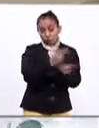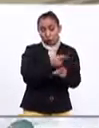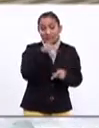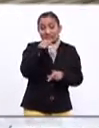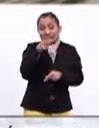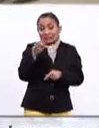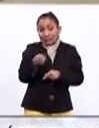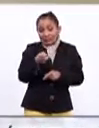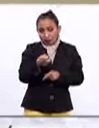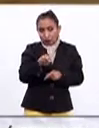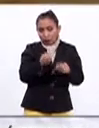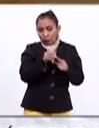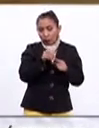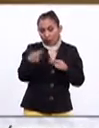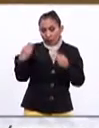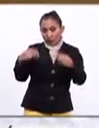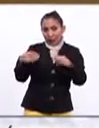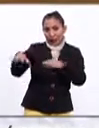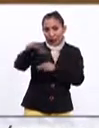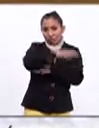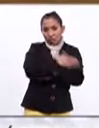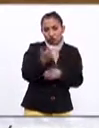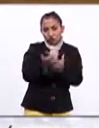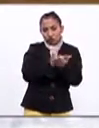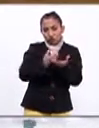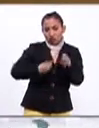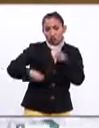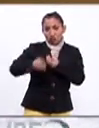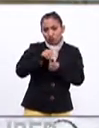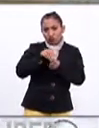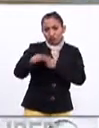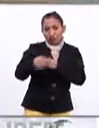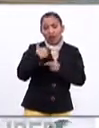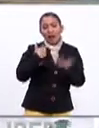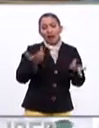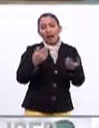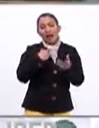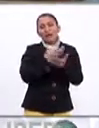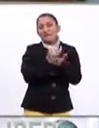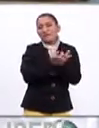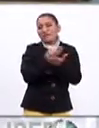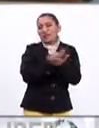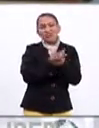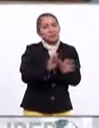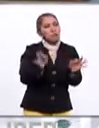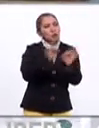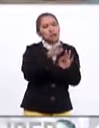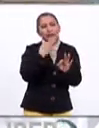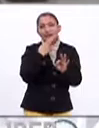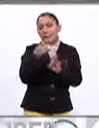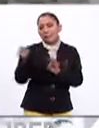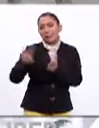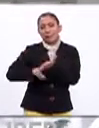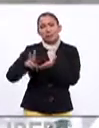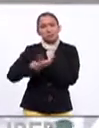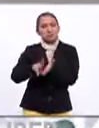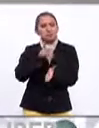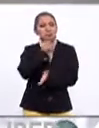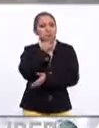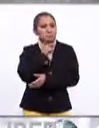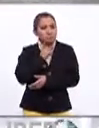de este hecho en los mercados financieros. Los mercados financieros son un factor clave en el funcionamiento del precio del